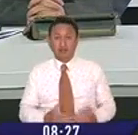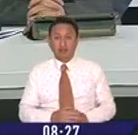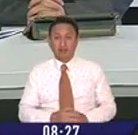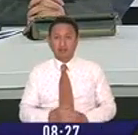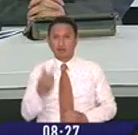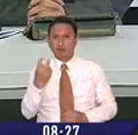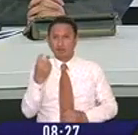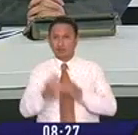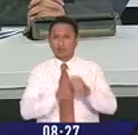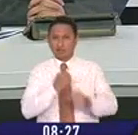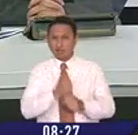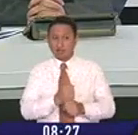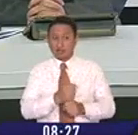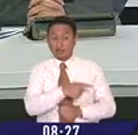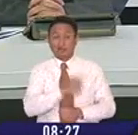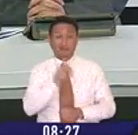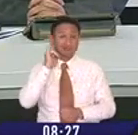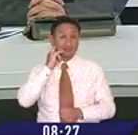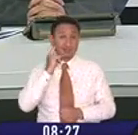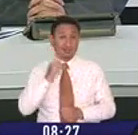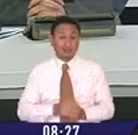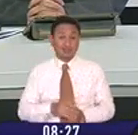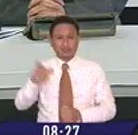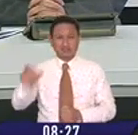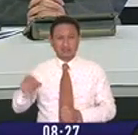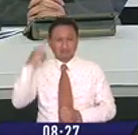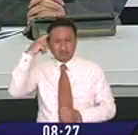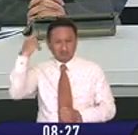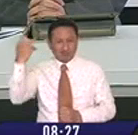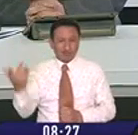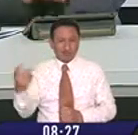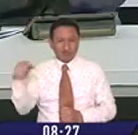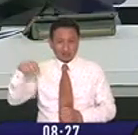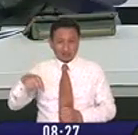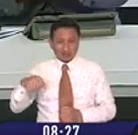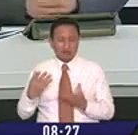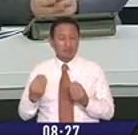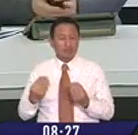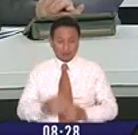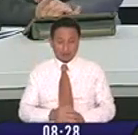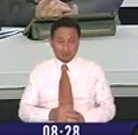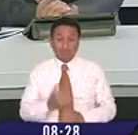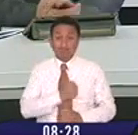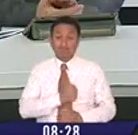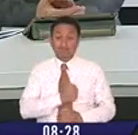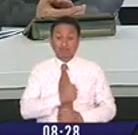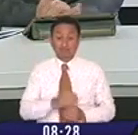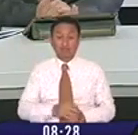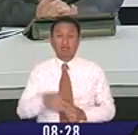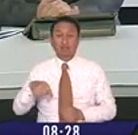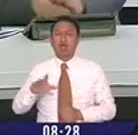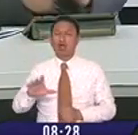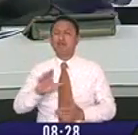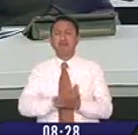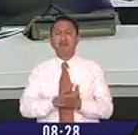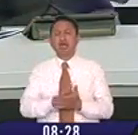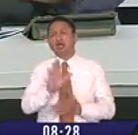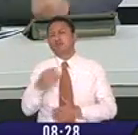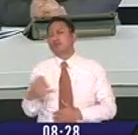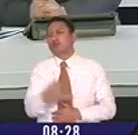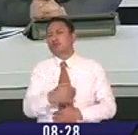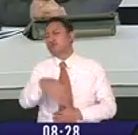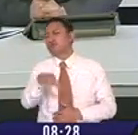12 años tiene la niña. De estos enfermos en el país hay muchos. Lo lamentable es que se normaliza. Le violó nomás.